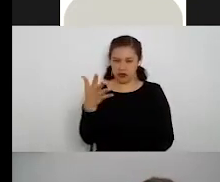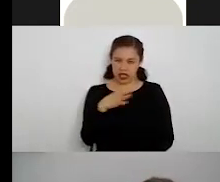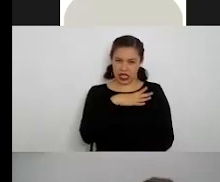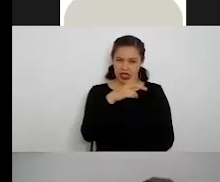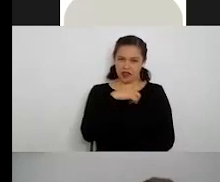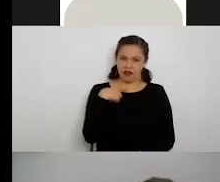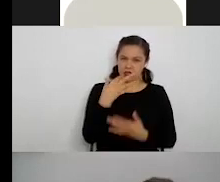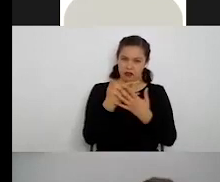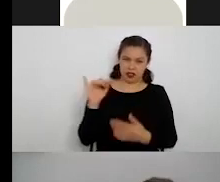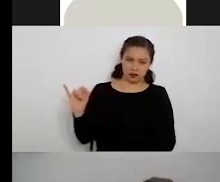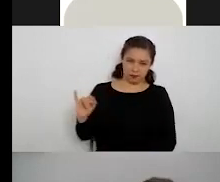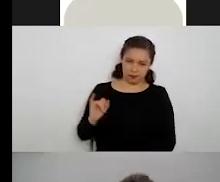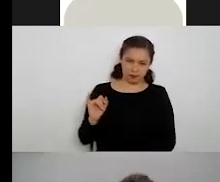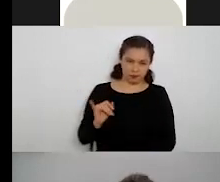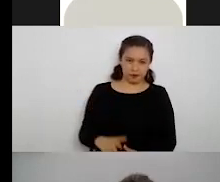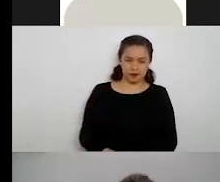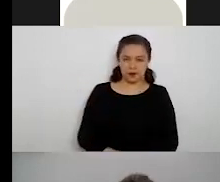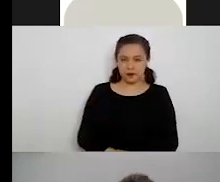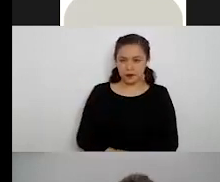en general. Y